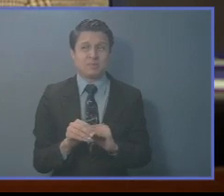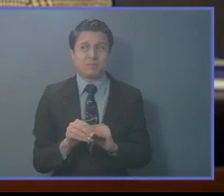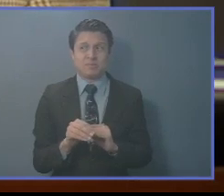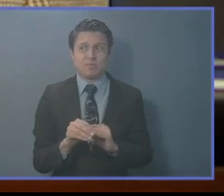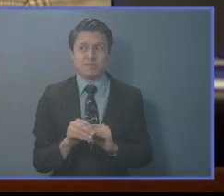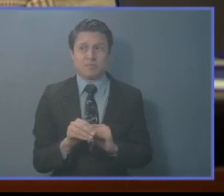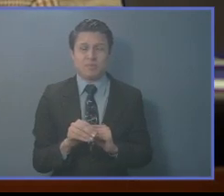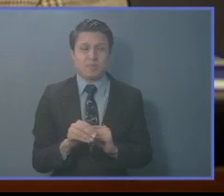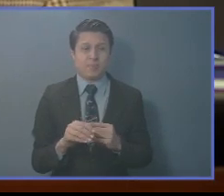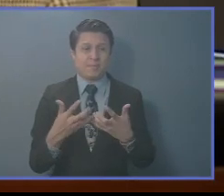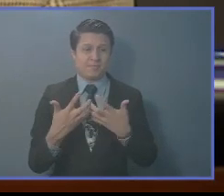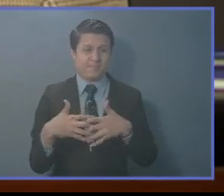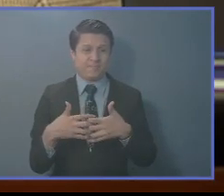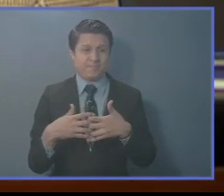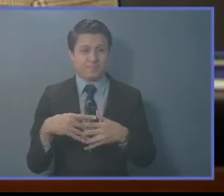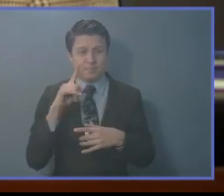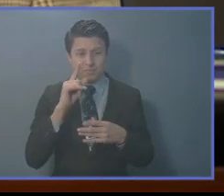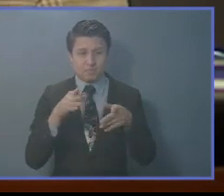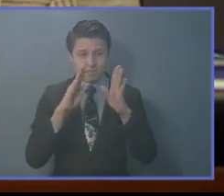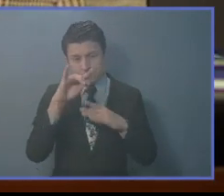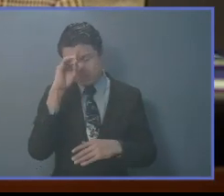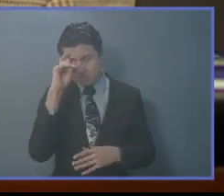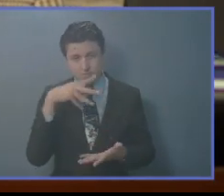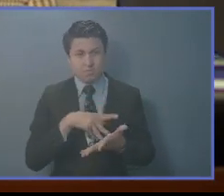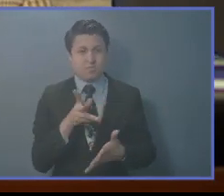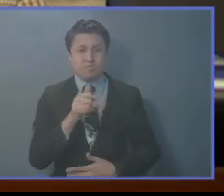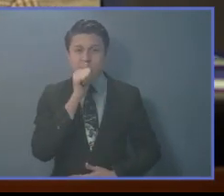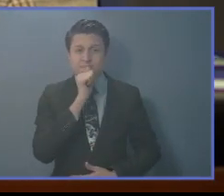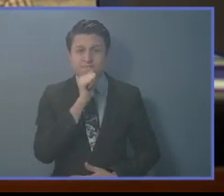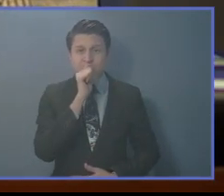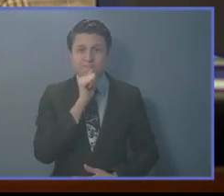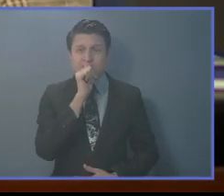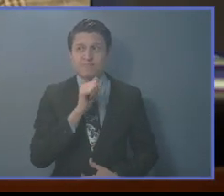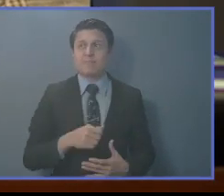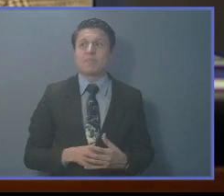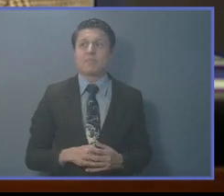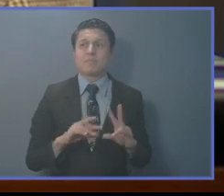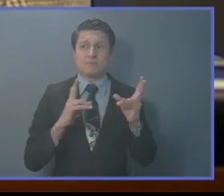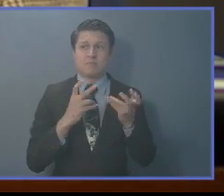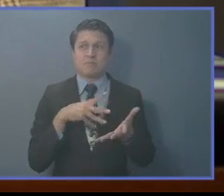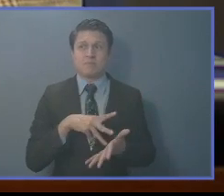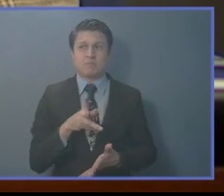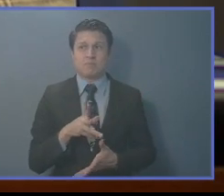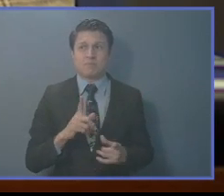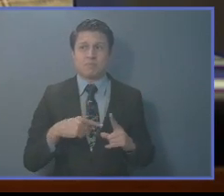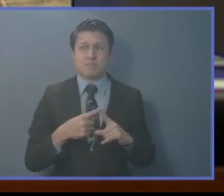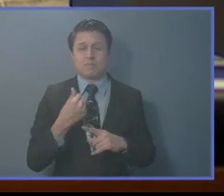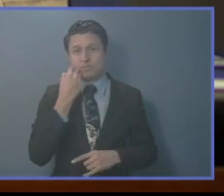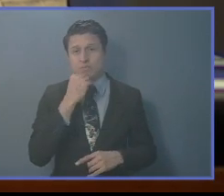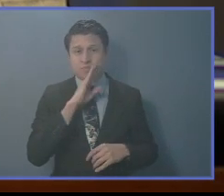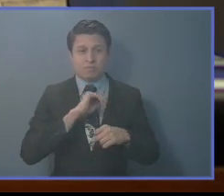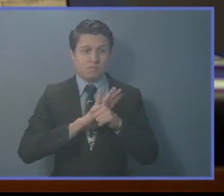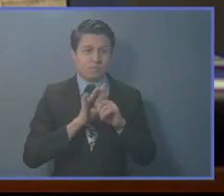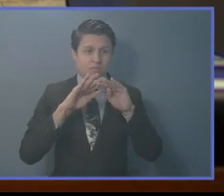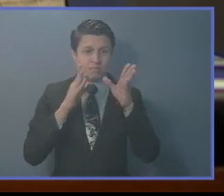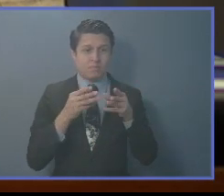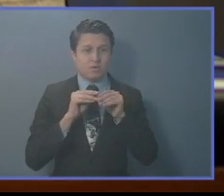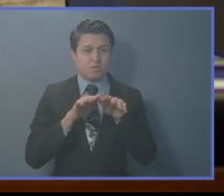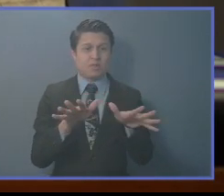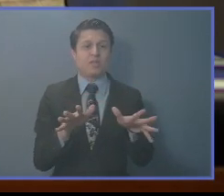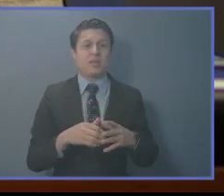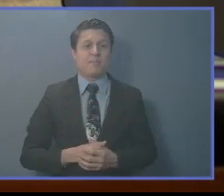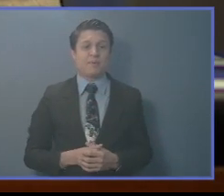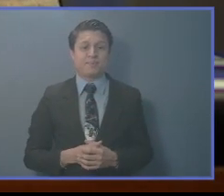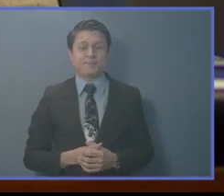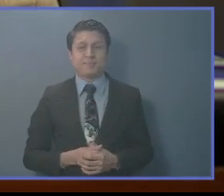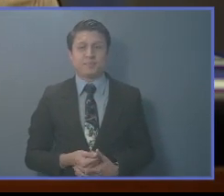y mediana empresa, atención a trabajadores públicos y privados y el gasto público para la atención de la pandemia. El informe deberá ser presentado a la Asamblea